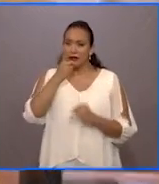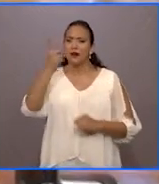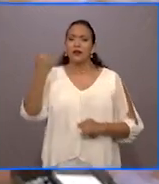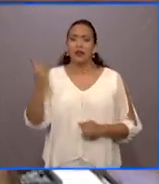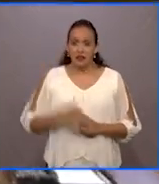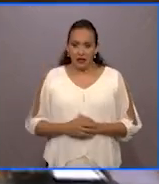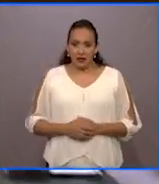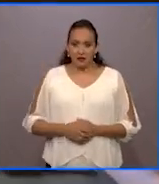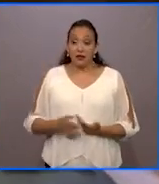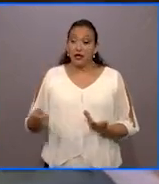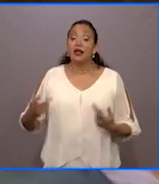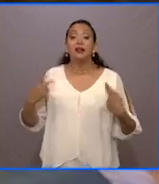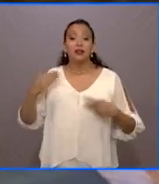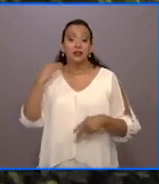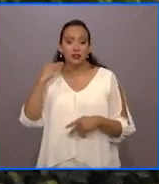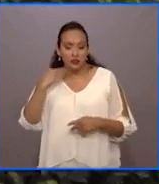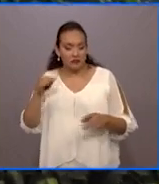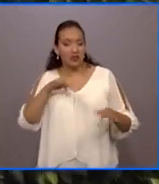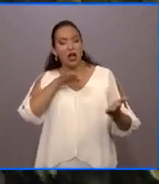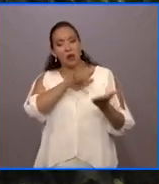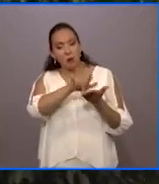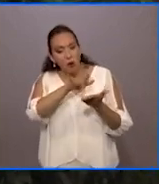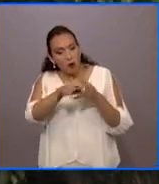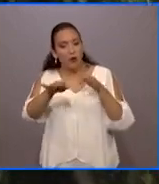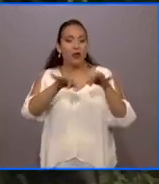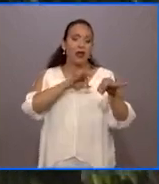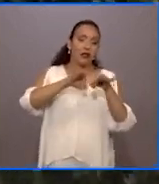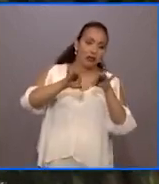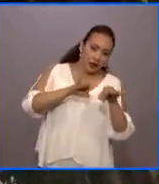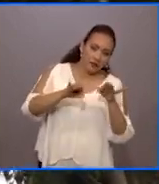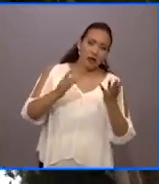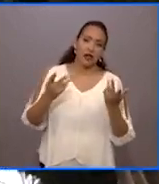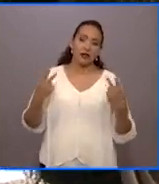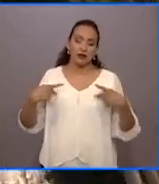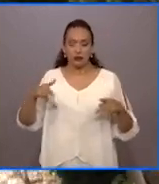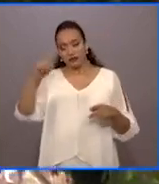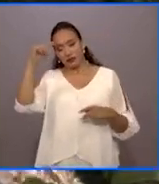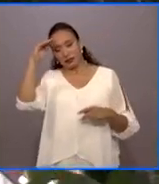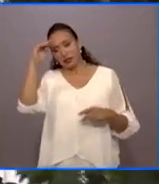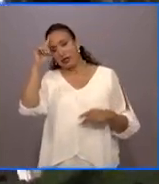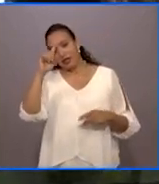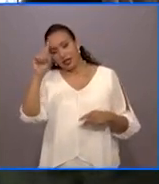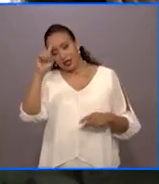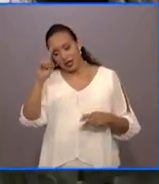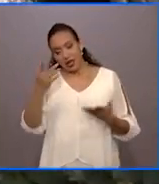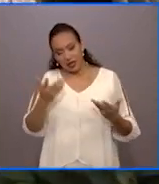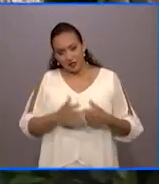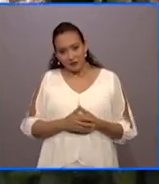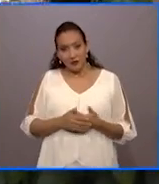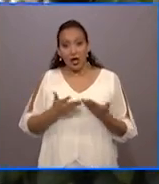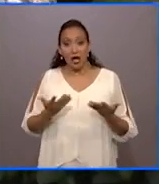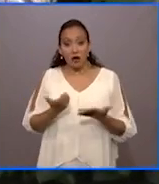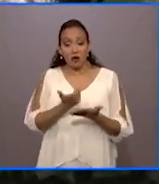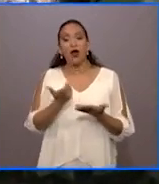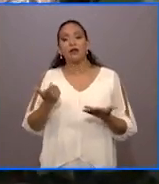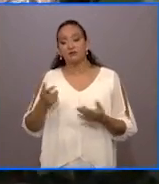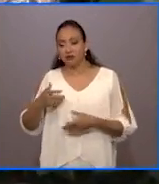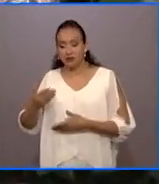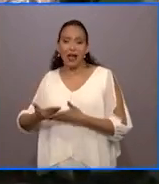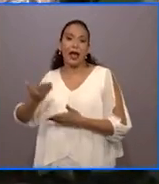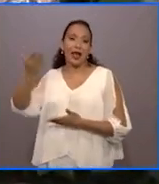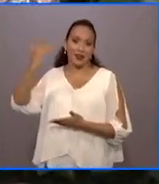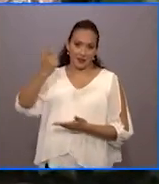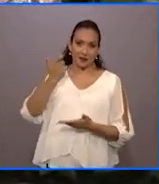a los defensores públicos, asesores jurídicos, así como a personal de mando medio y superior, se les cubrirá el porcentaje que recibían